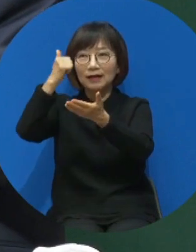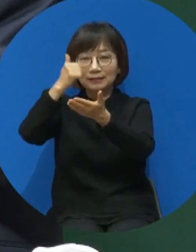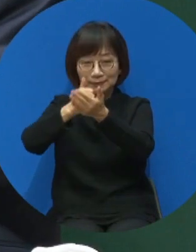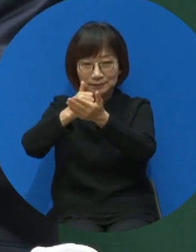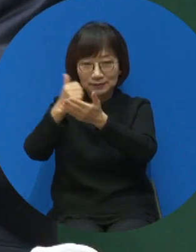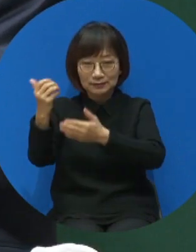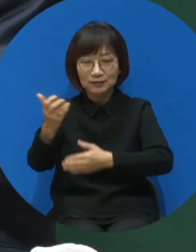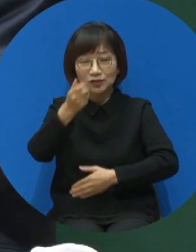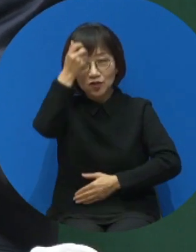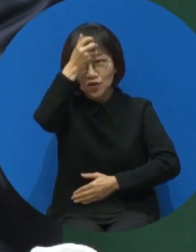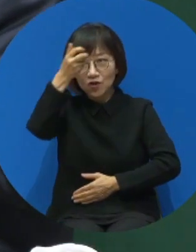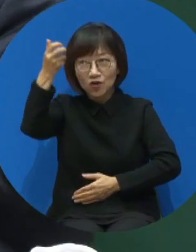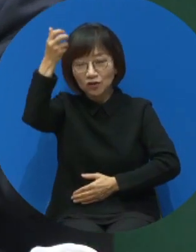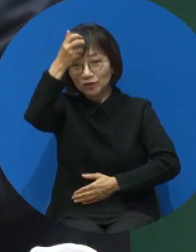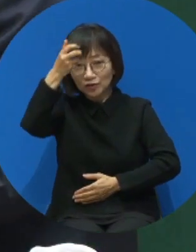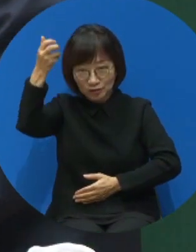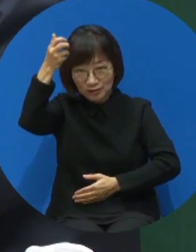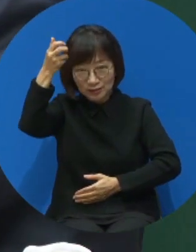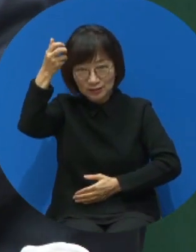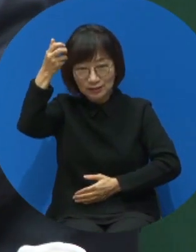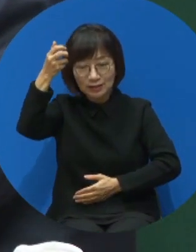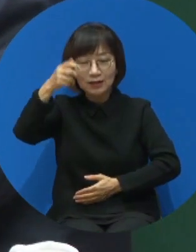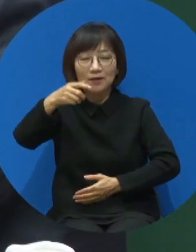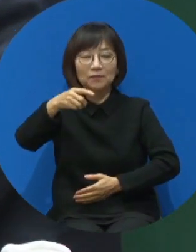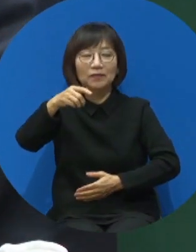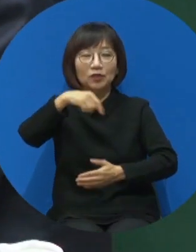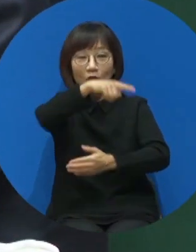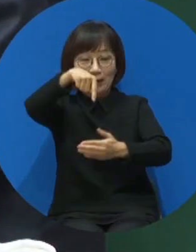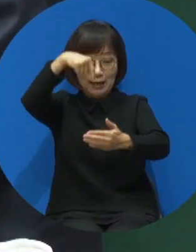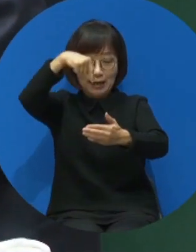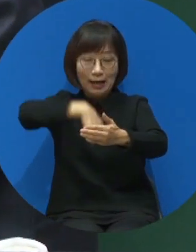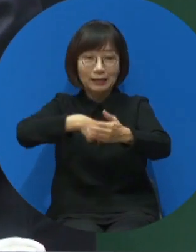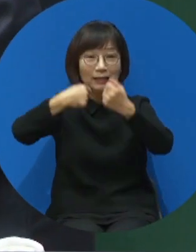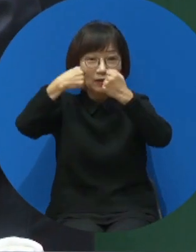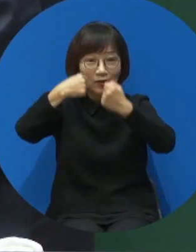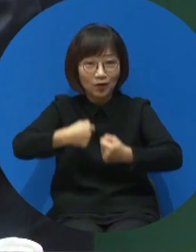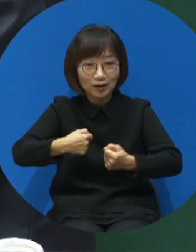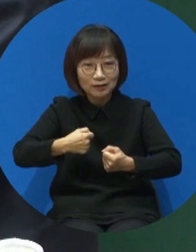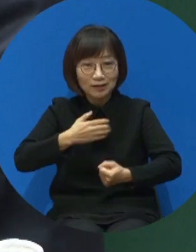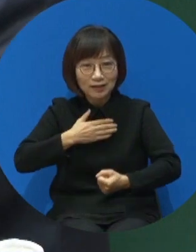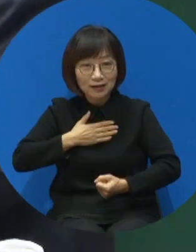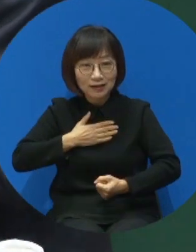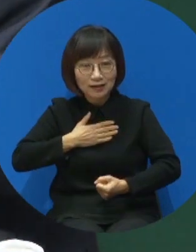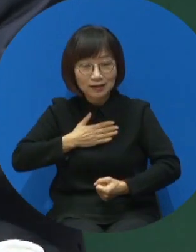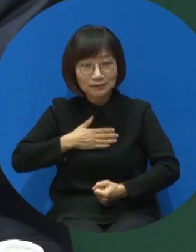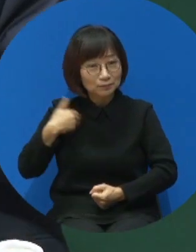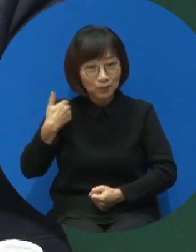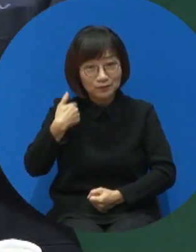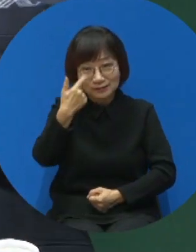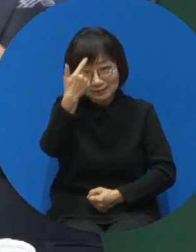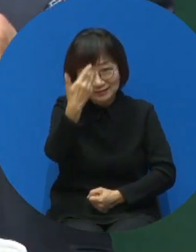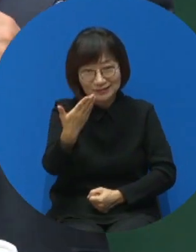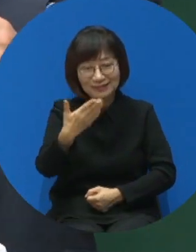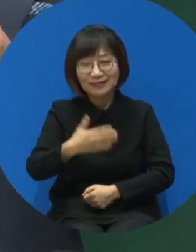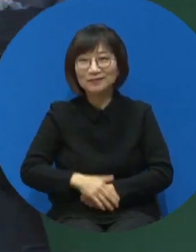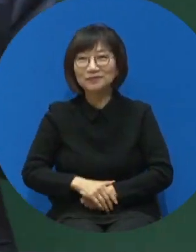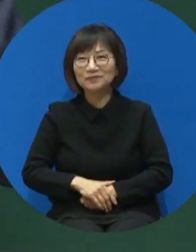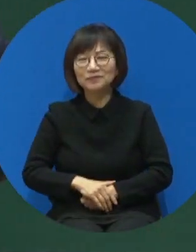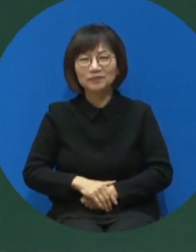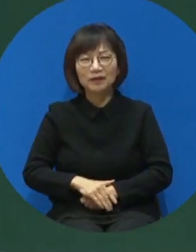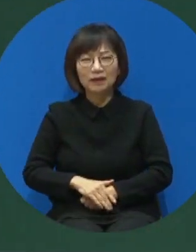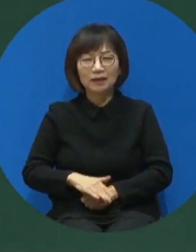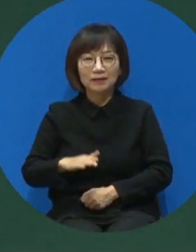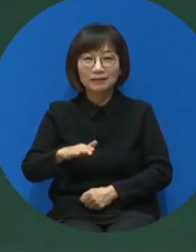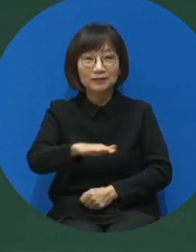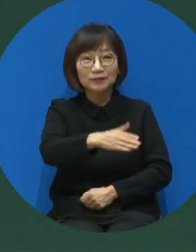no sabéis que sois templos del espíritu de dios y el espíritu de dios mora en vosotros vamos por el mundo ya oyeron de